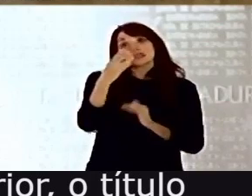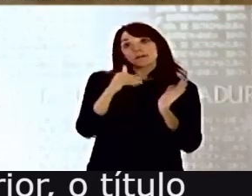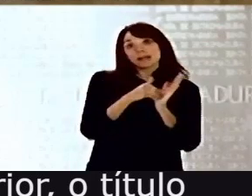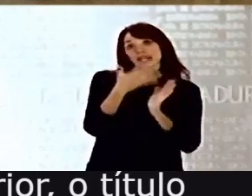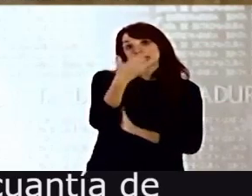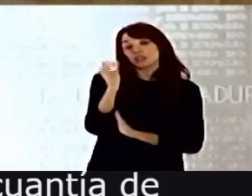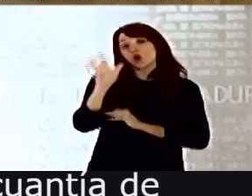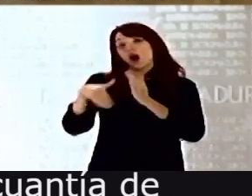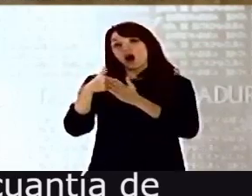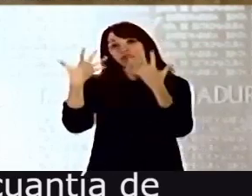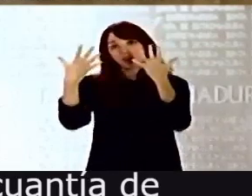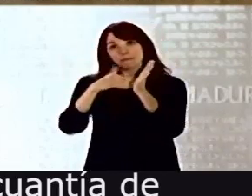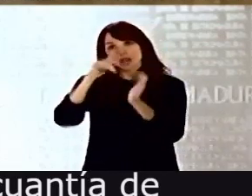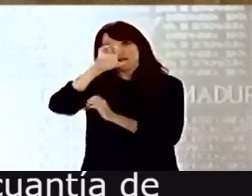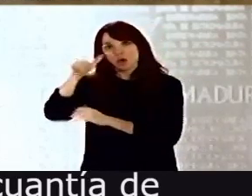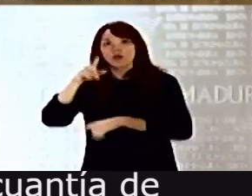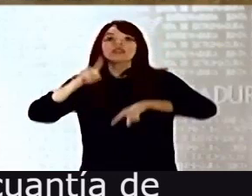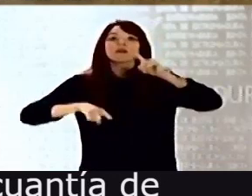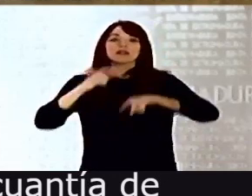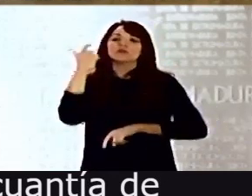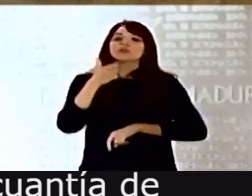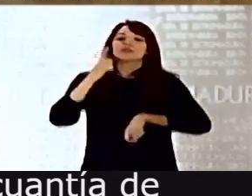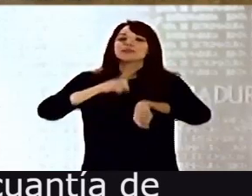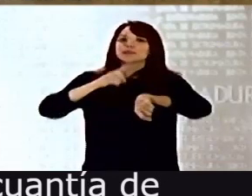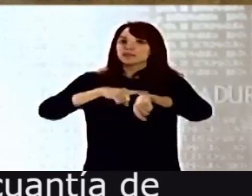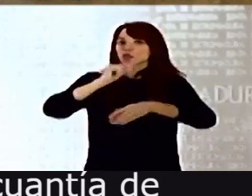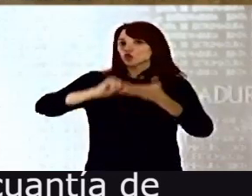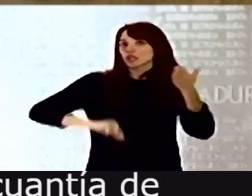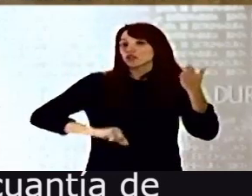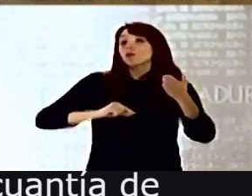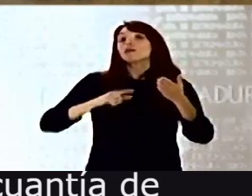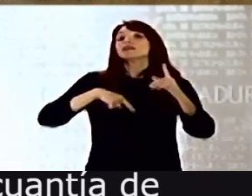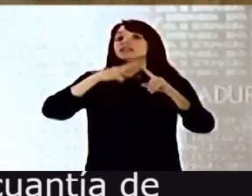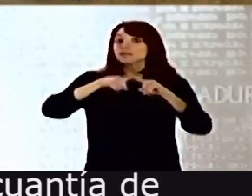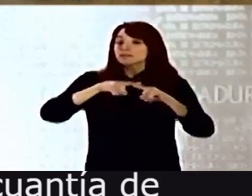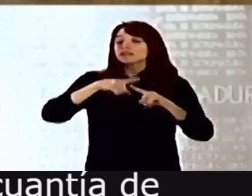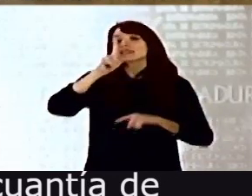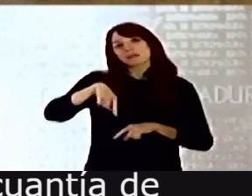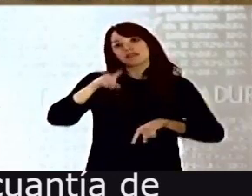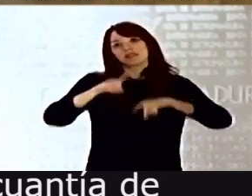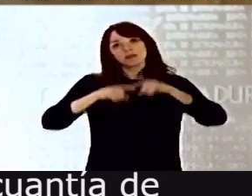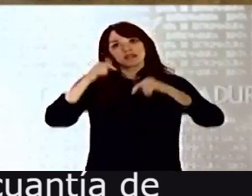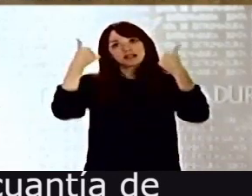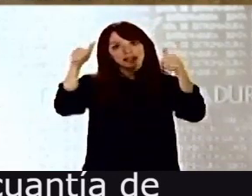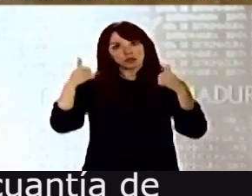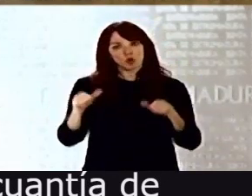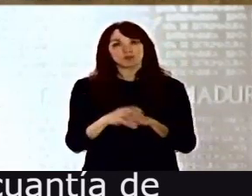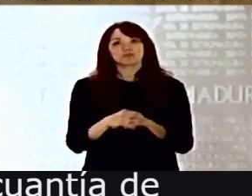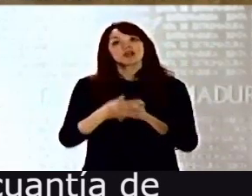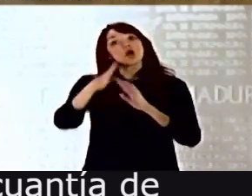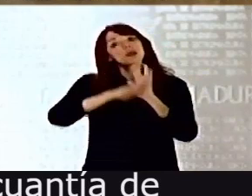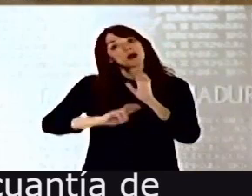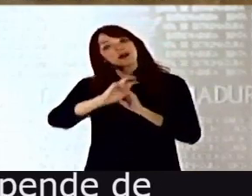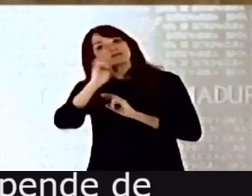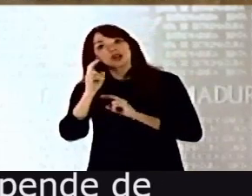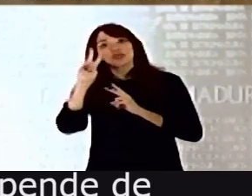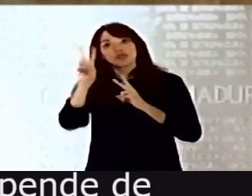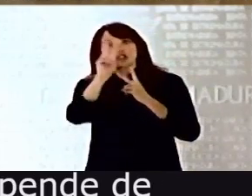los 10.000 euros, depende del tiempo de contratación y también de la titulación por la que se acceda. Y el programa 2 es la ayuda a la